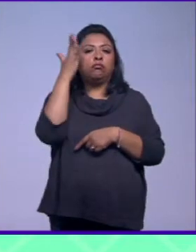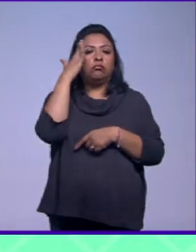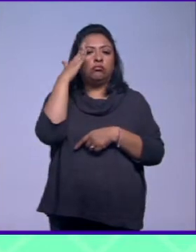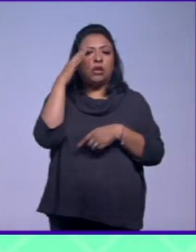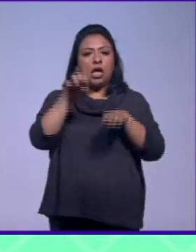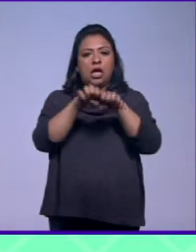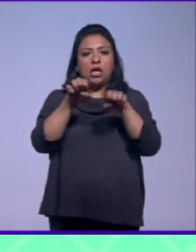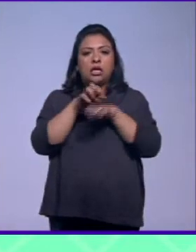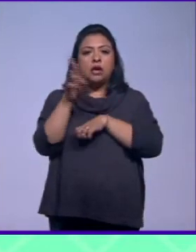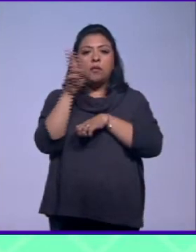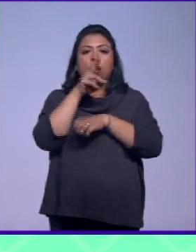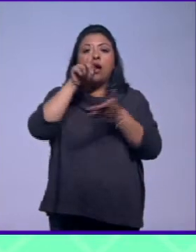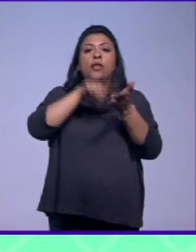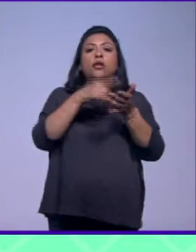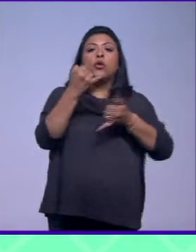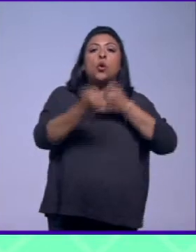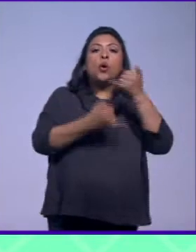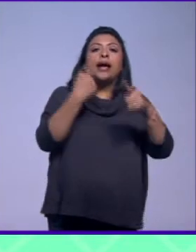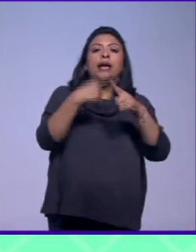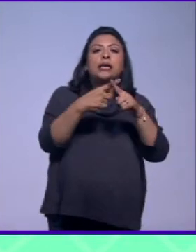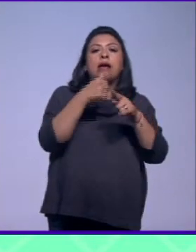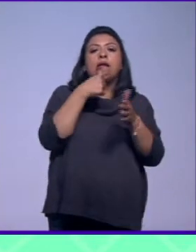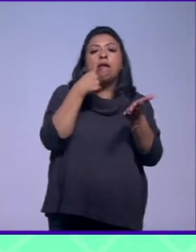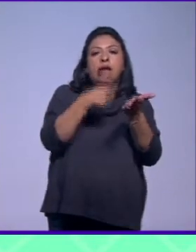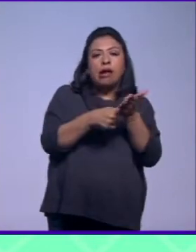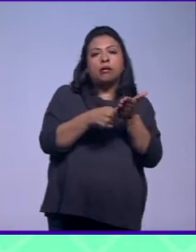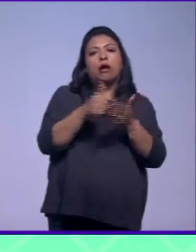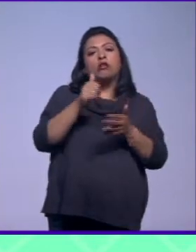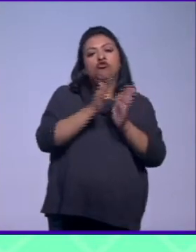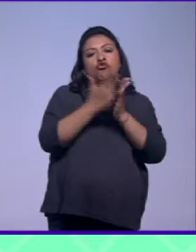en la que juegan las letras y los clásicos